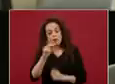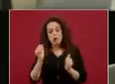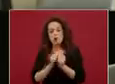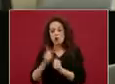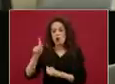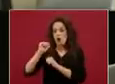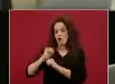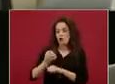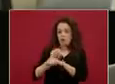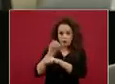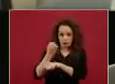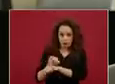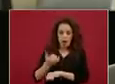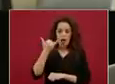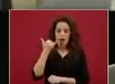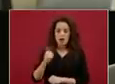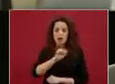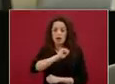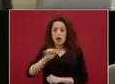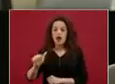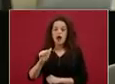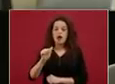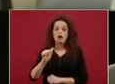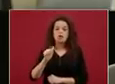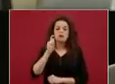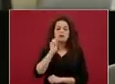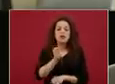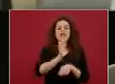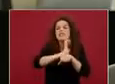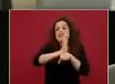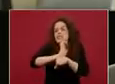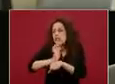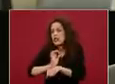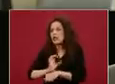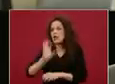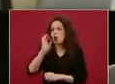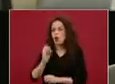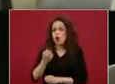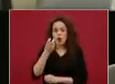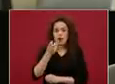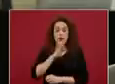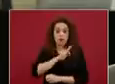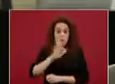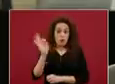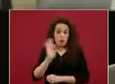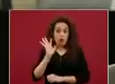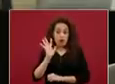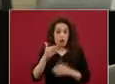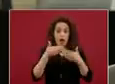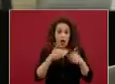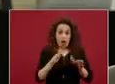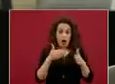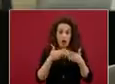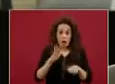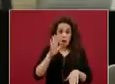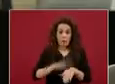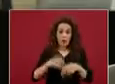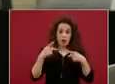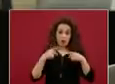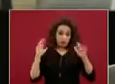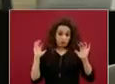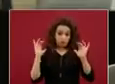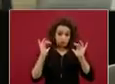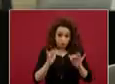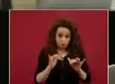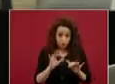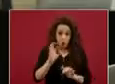eventos sociales, no sé, cines o algo, ¿ya habría más posibilidad de acceso al público? ¿Cuál sería, digamos,